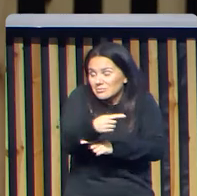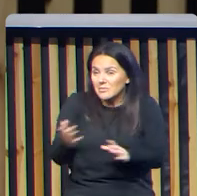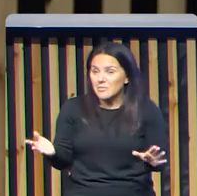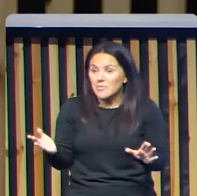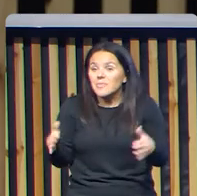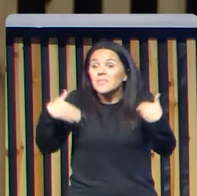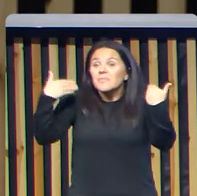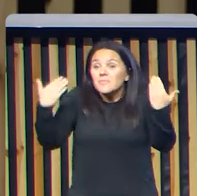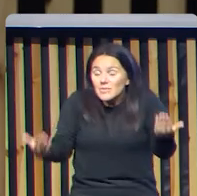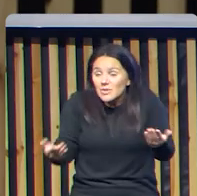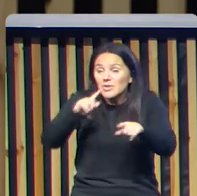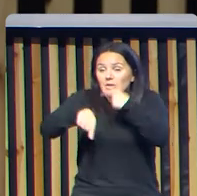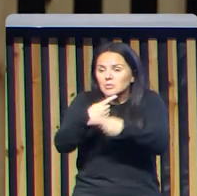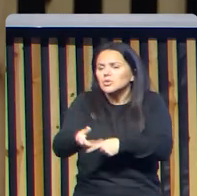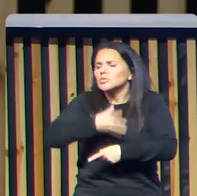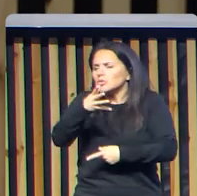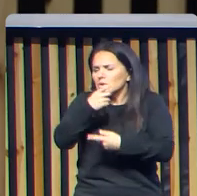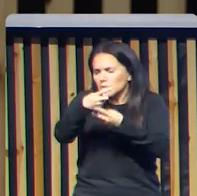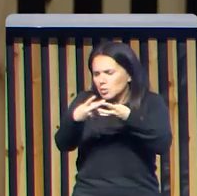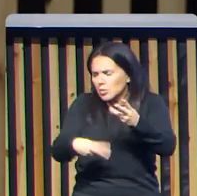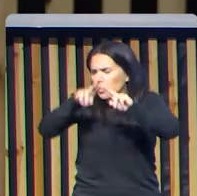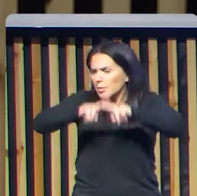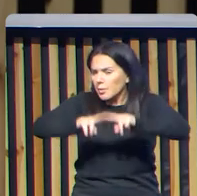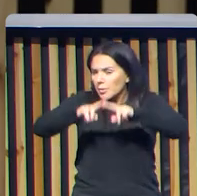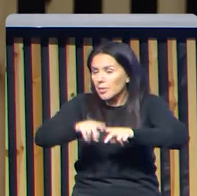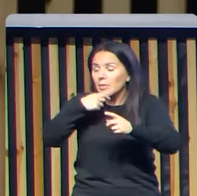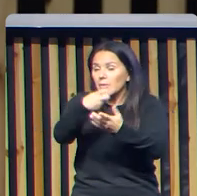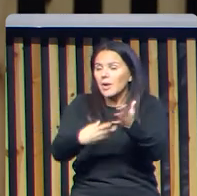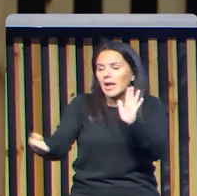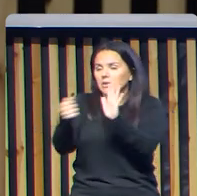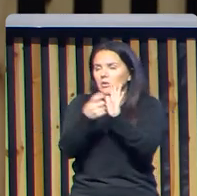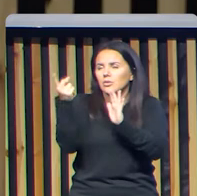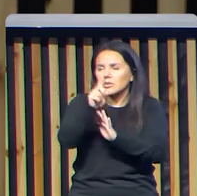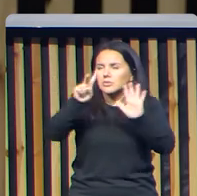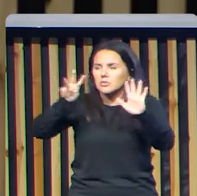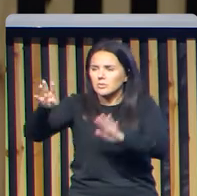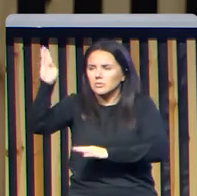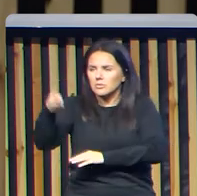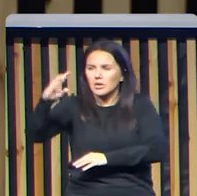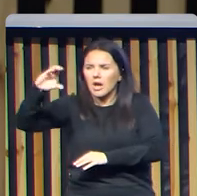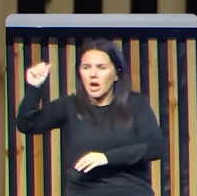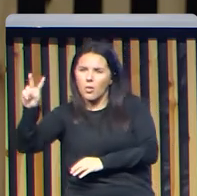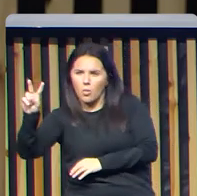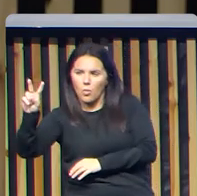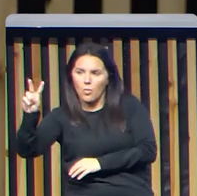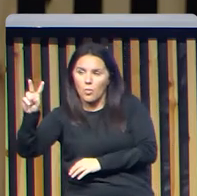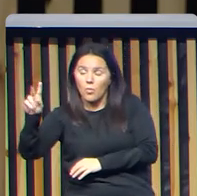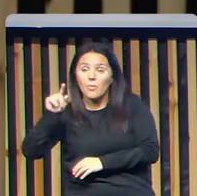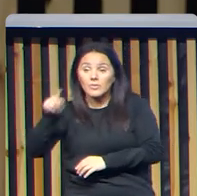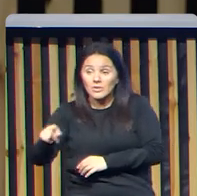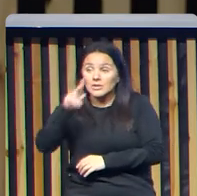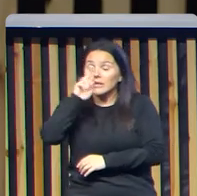y se procederá a examinar los motivos manifestados atendiendo a lo dispuesto en el artículo 174 de la cau la